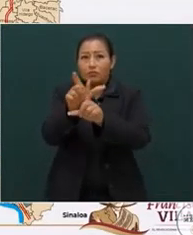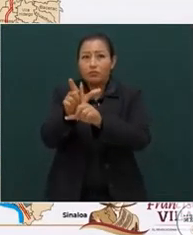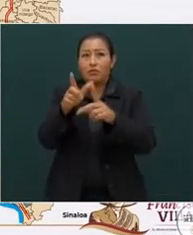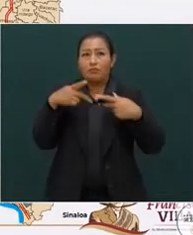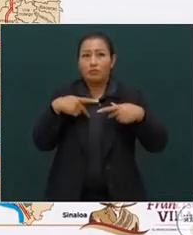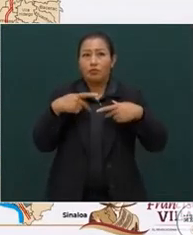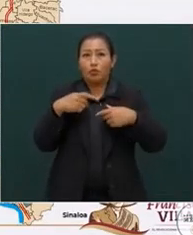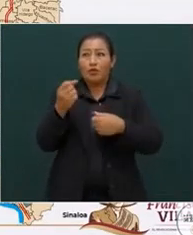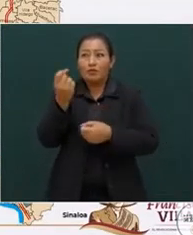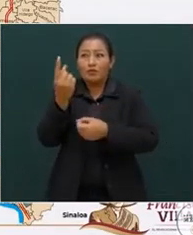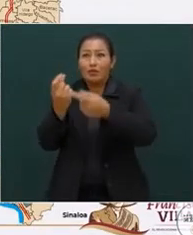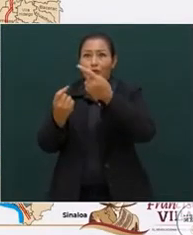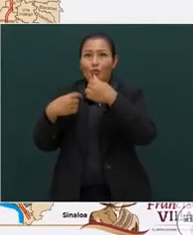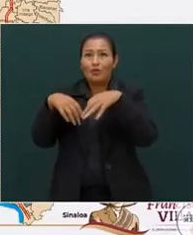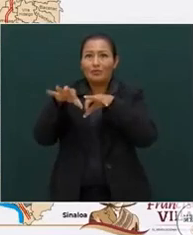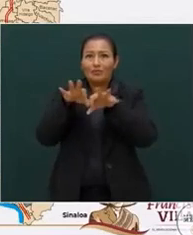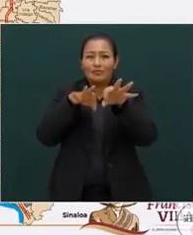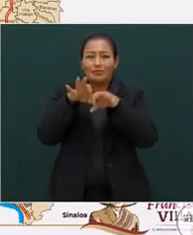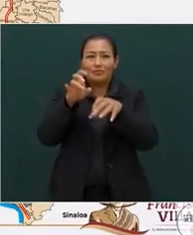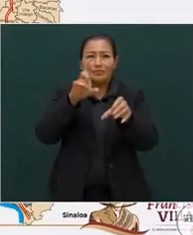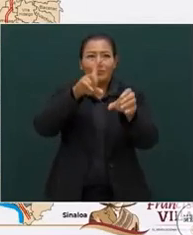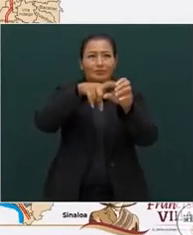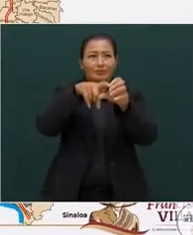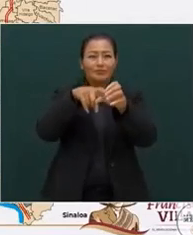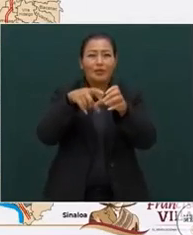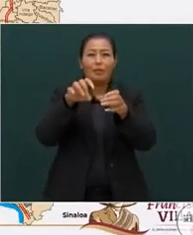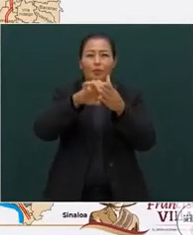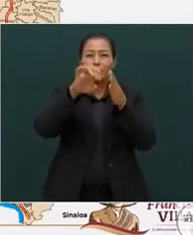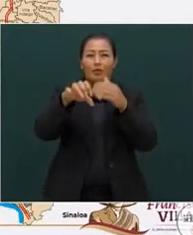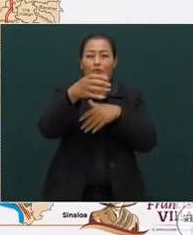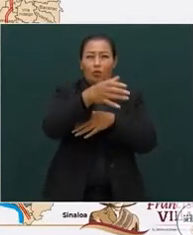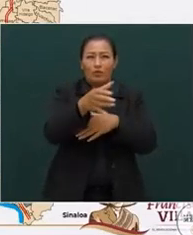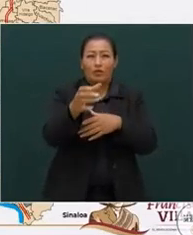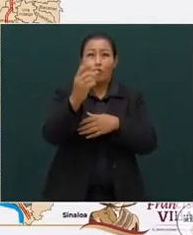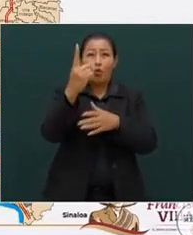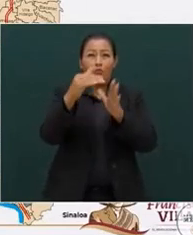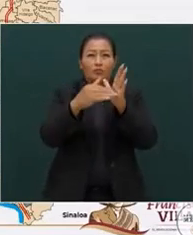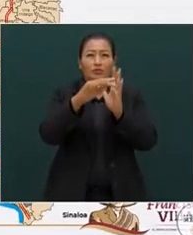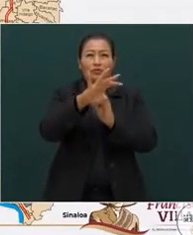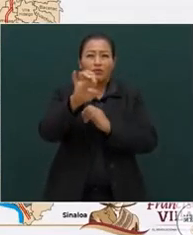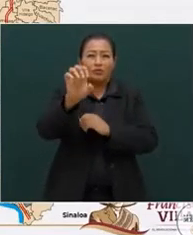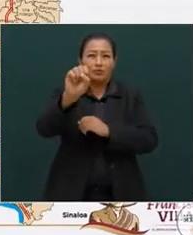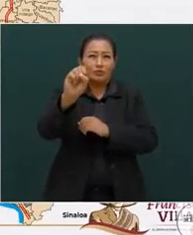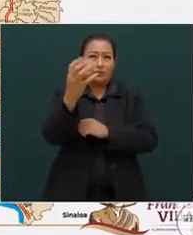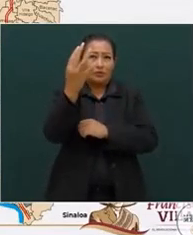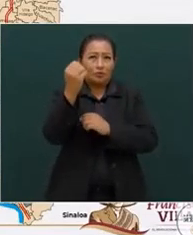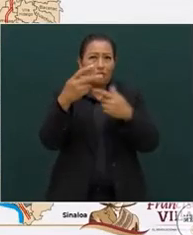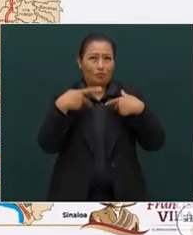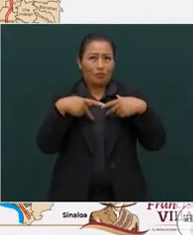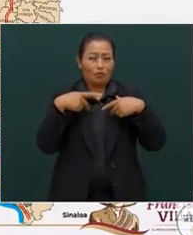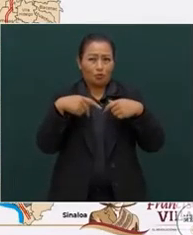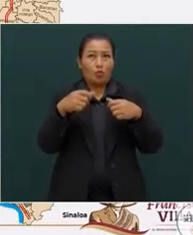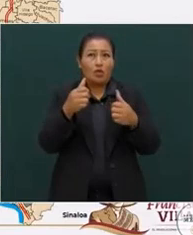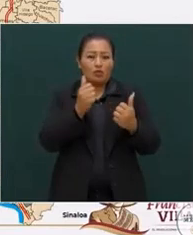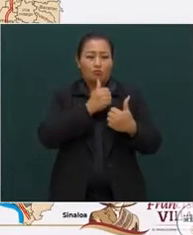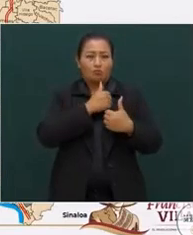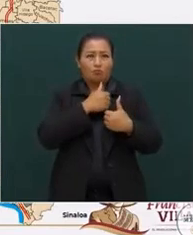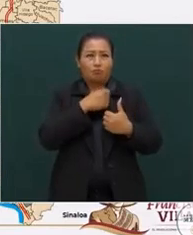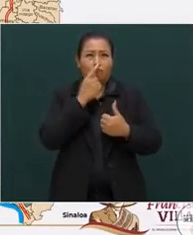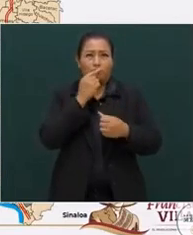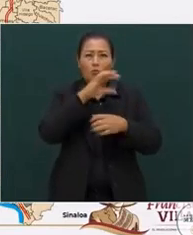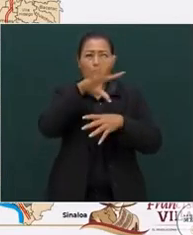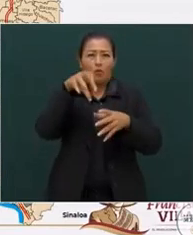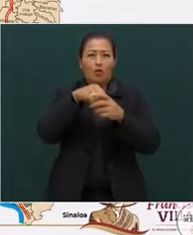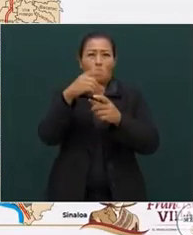la gente que está trabajando en campo, son 1.469 elementos, de un